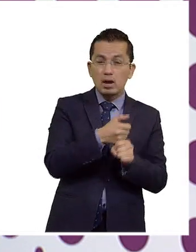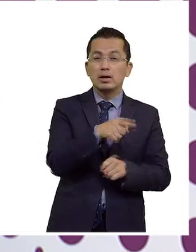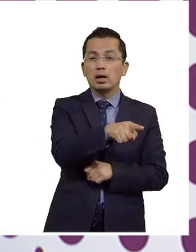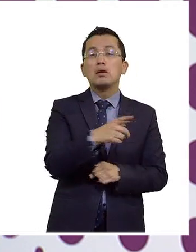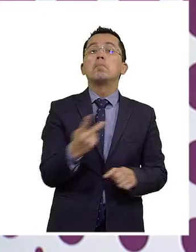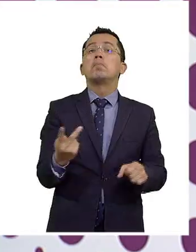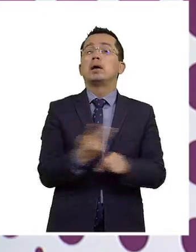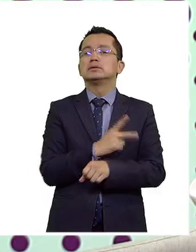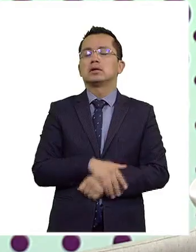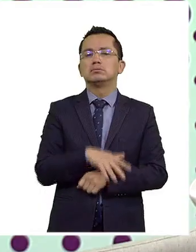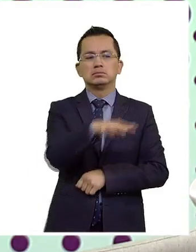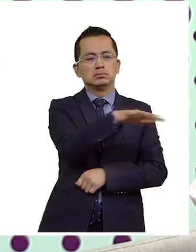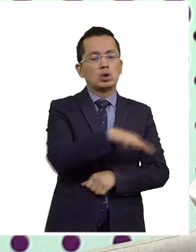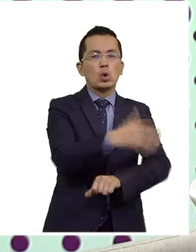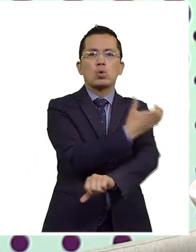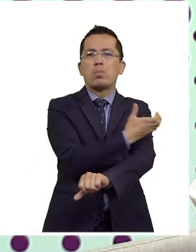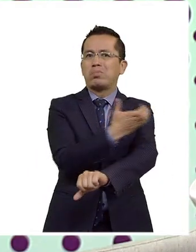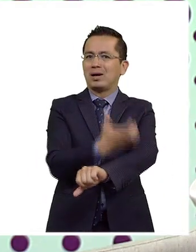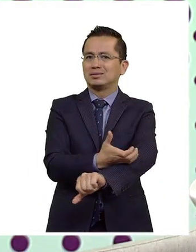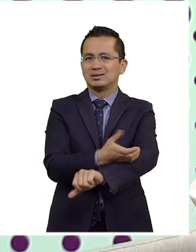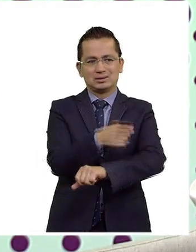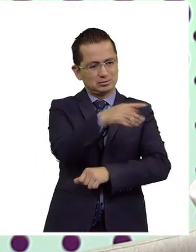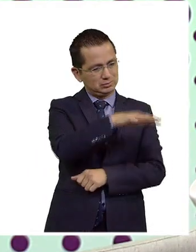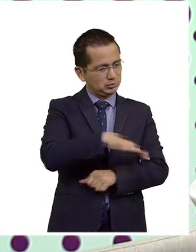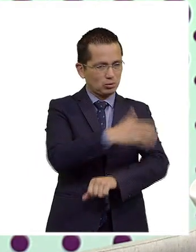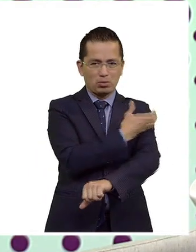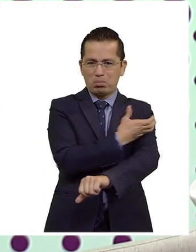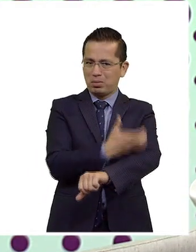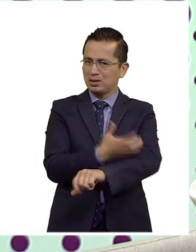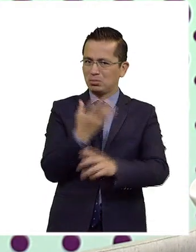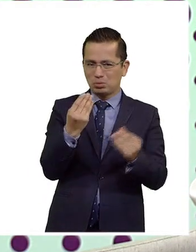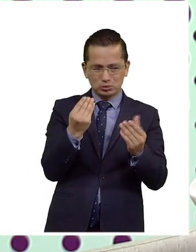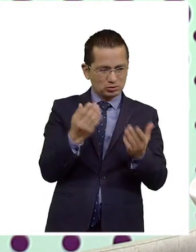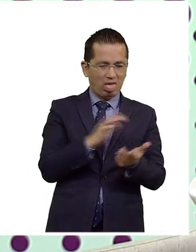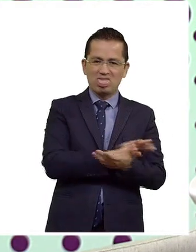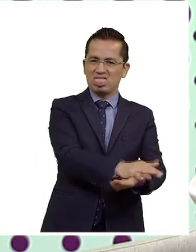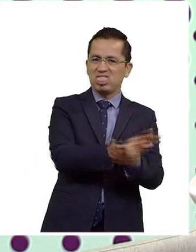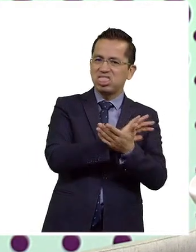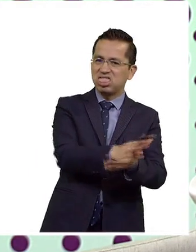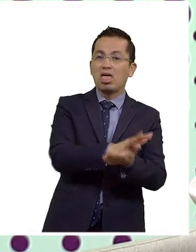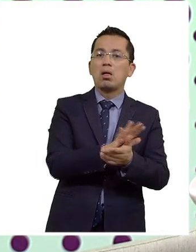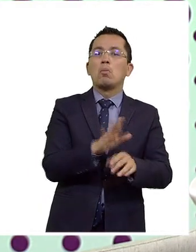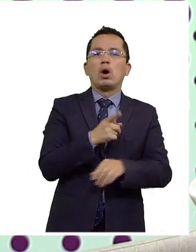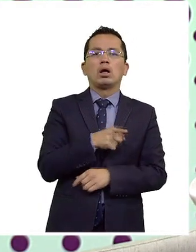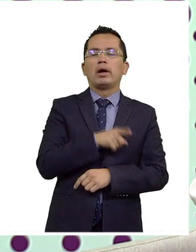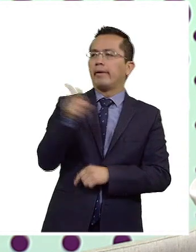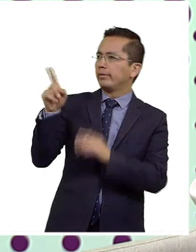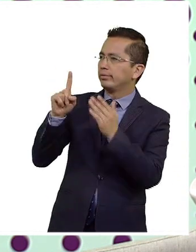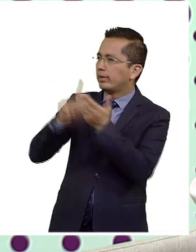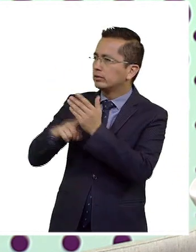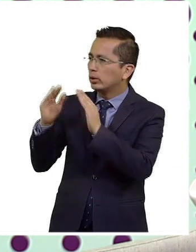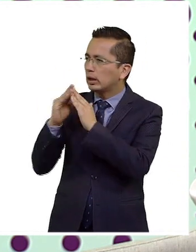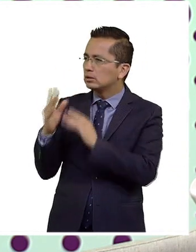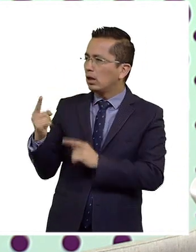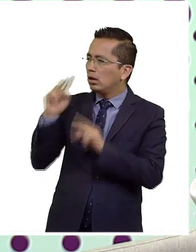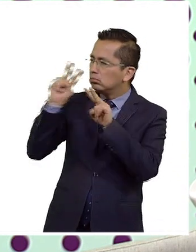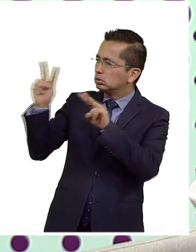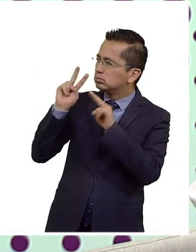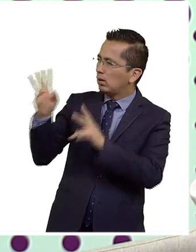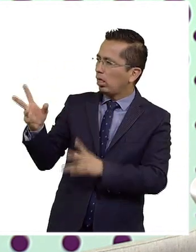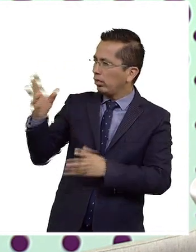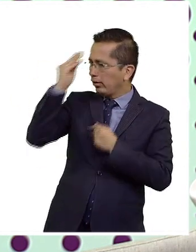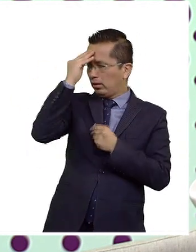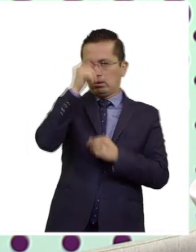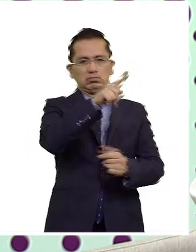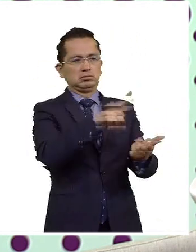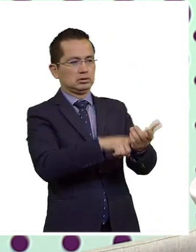los compañeros, la parte de la desinformación de los compañeros, o las reproducen lo que escuchan en casa, por supuesto, ¿no? En la